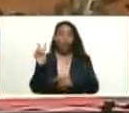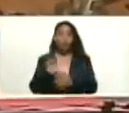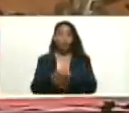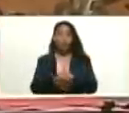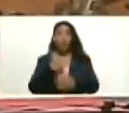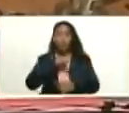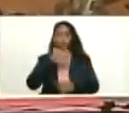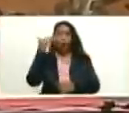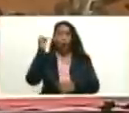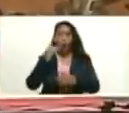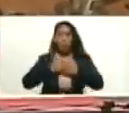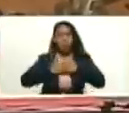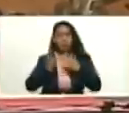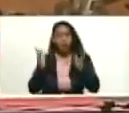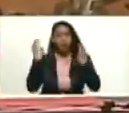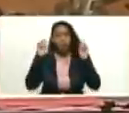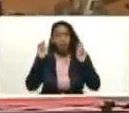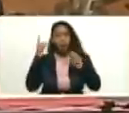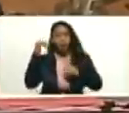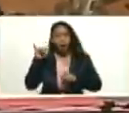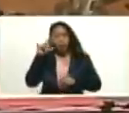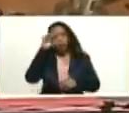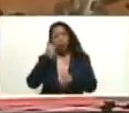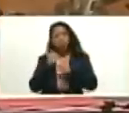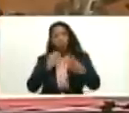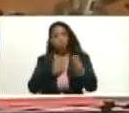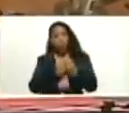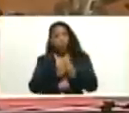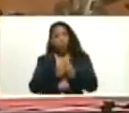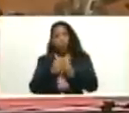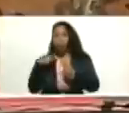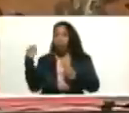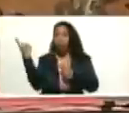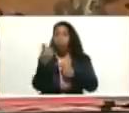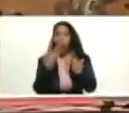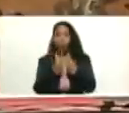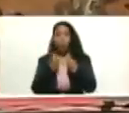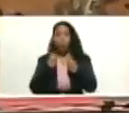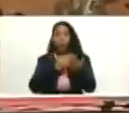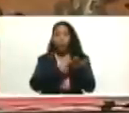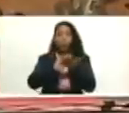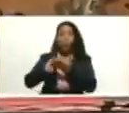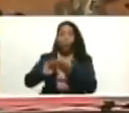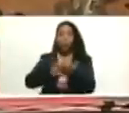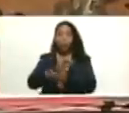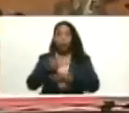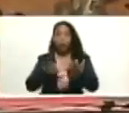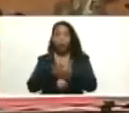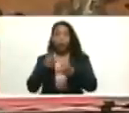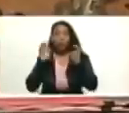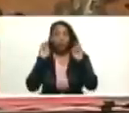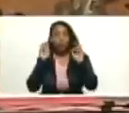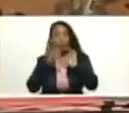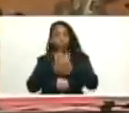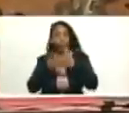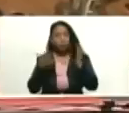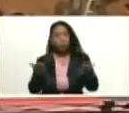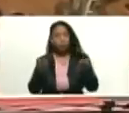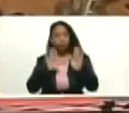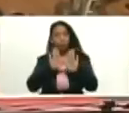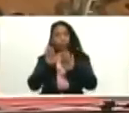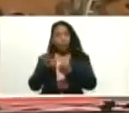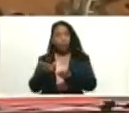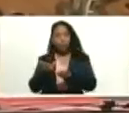de deficiencias, de debilidad, ahí hay que trabajar juntos, colectivamente para resolver esto en aras justamente de